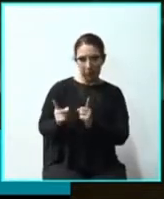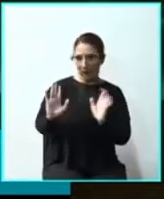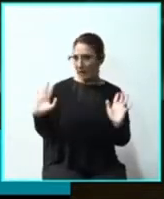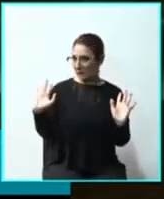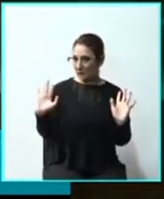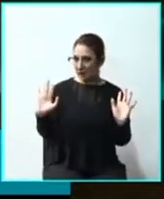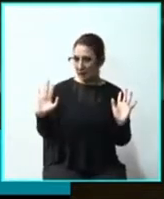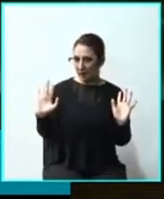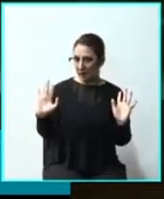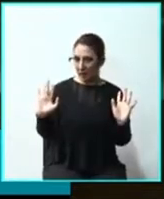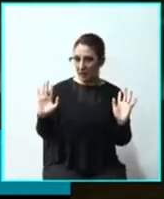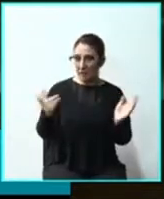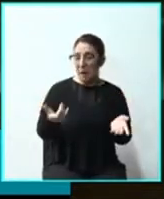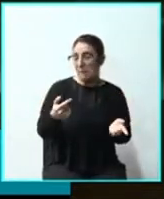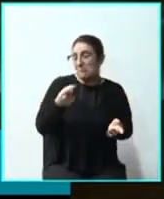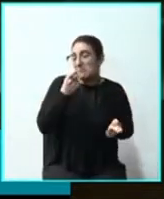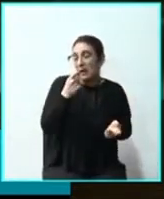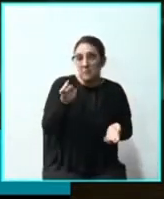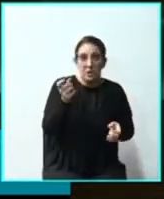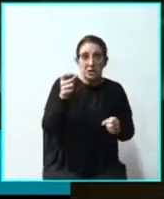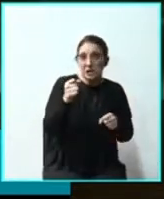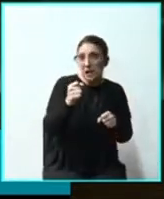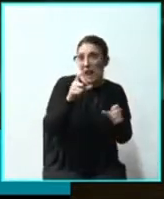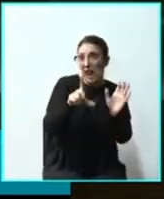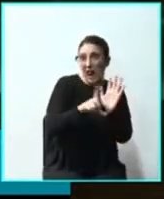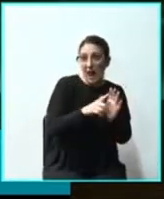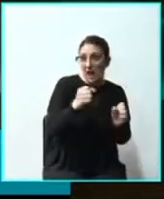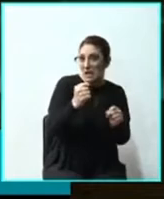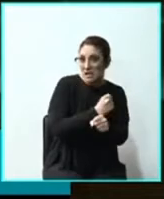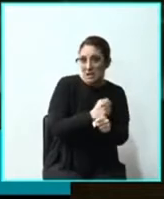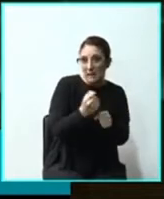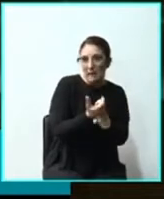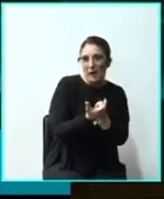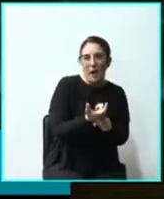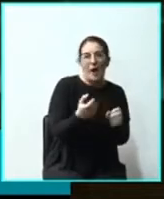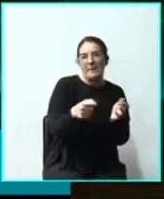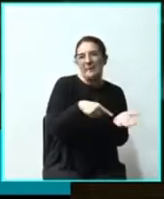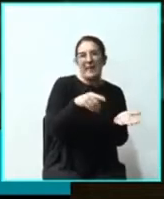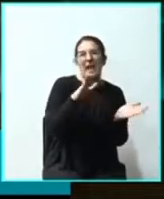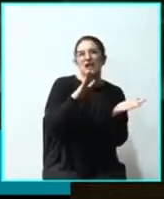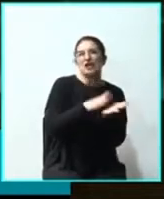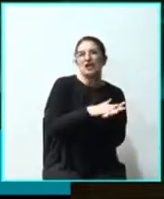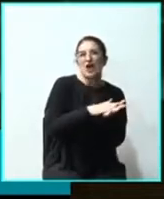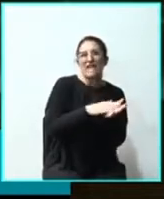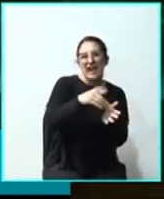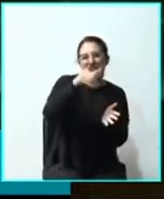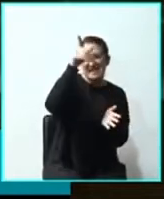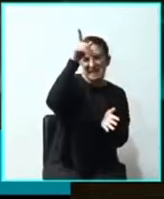ley que atañe directamente a cuestiones de seguridad, eso va a valer para el